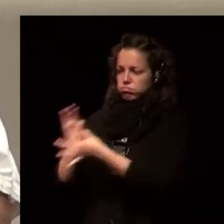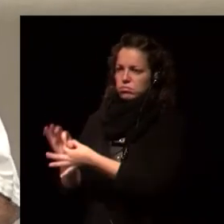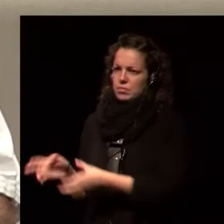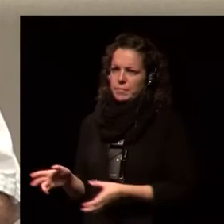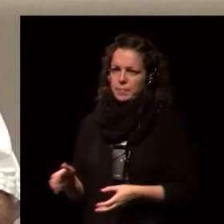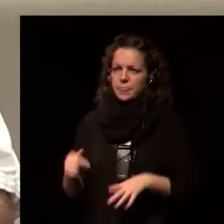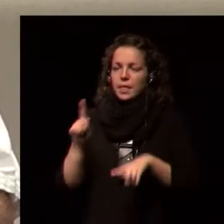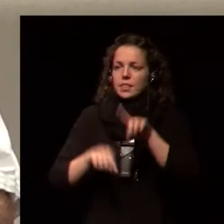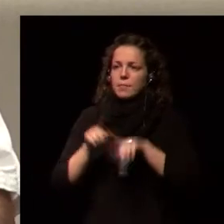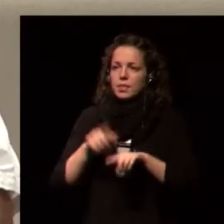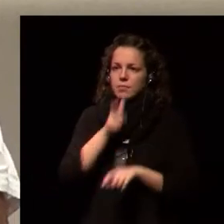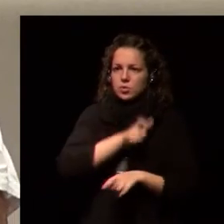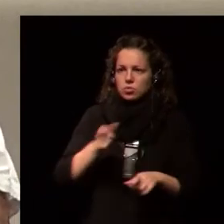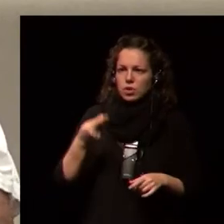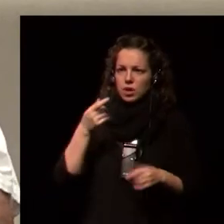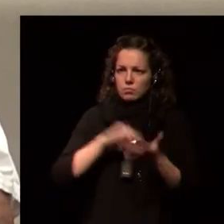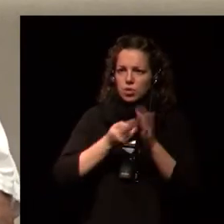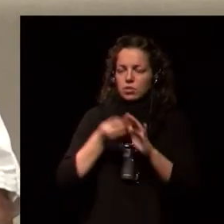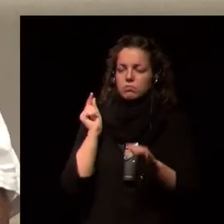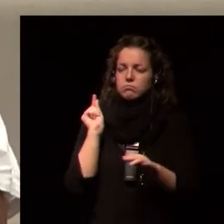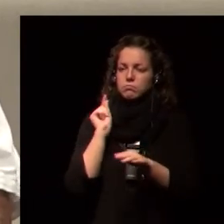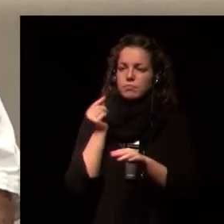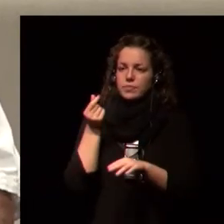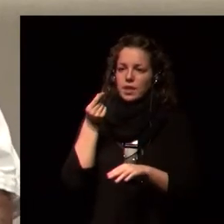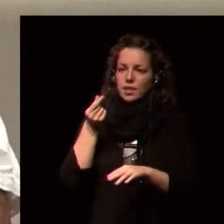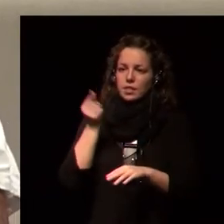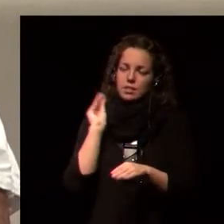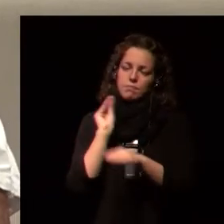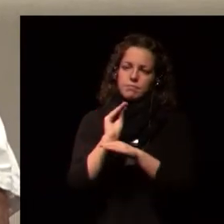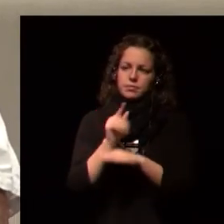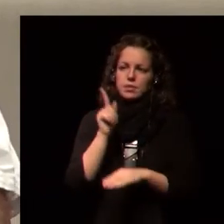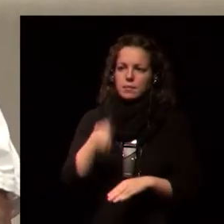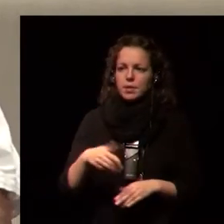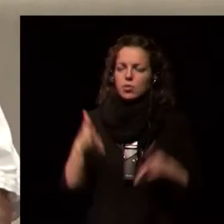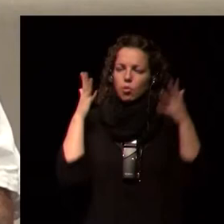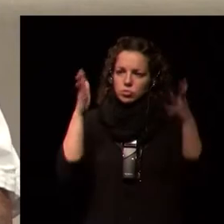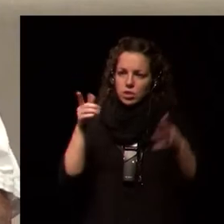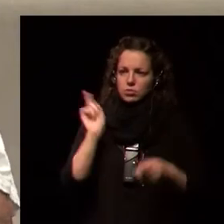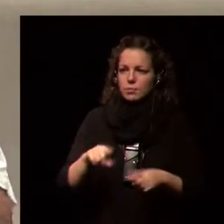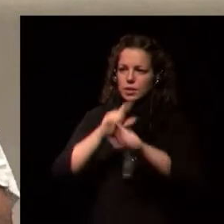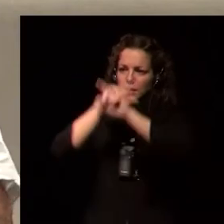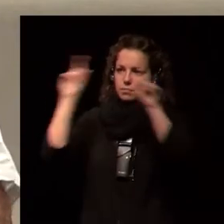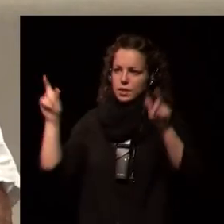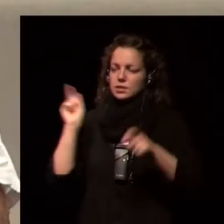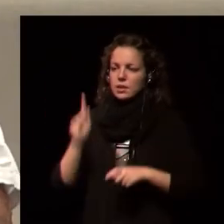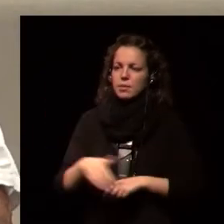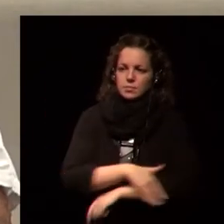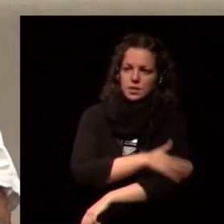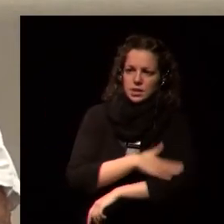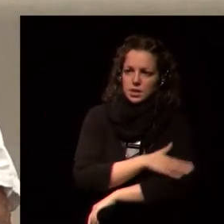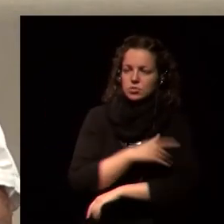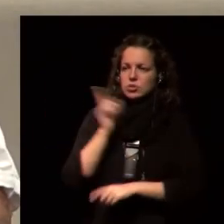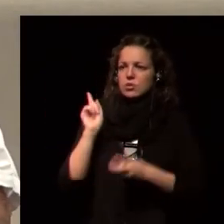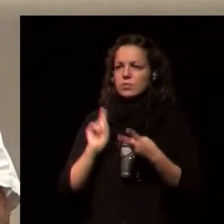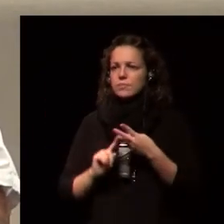Según quienes financian los proyectos, hay grandes dificultades. Los consejos, las empresas, las corporaciones, los ministros,